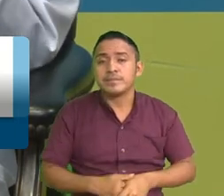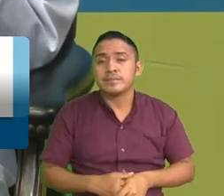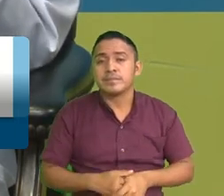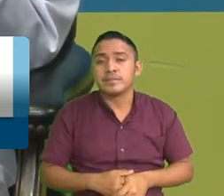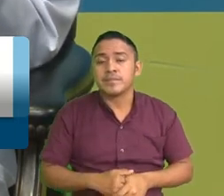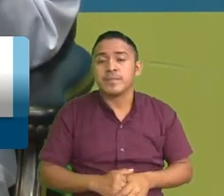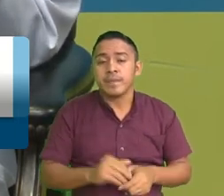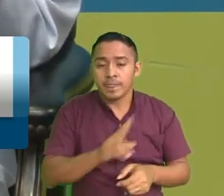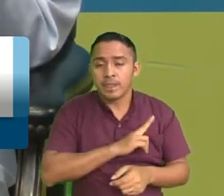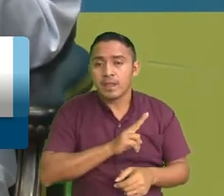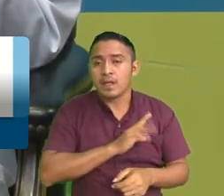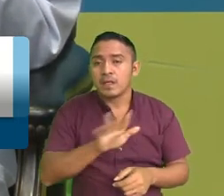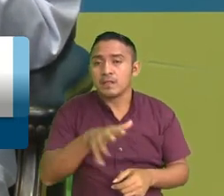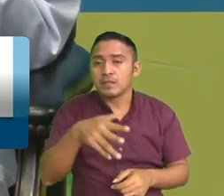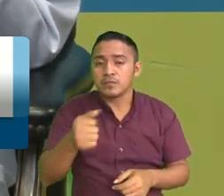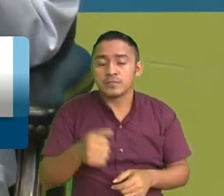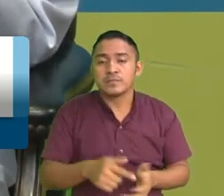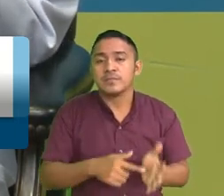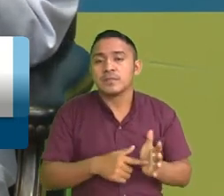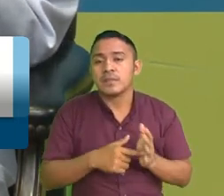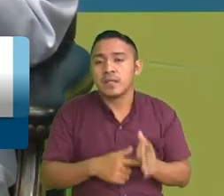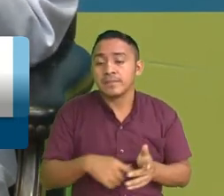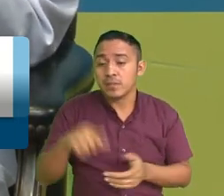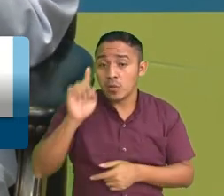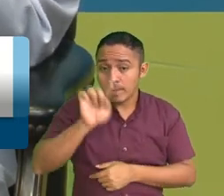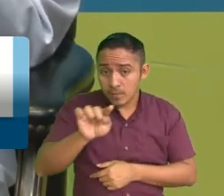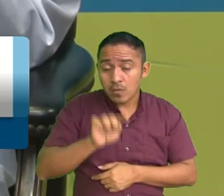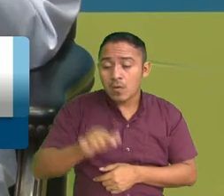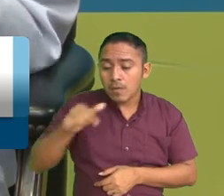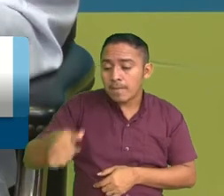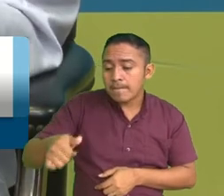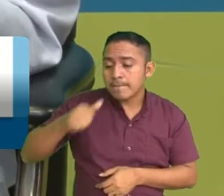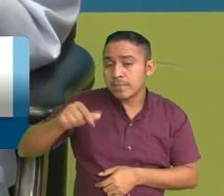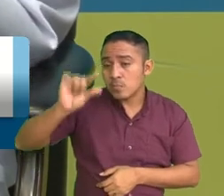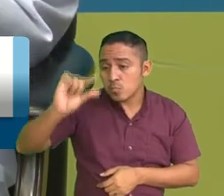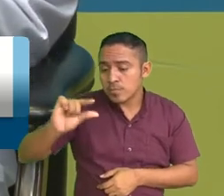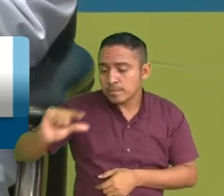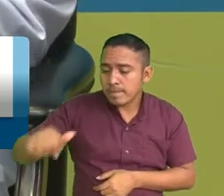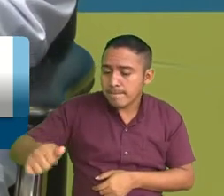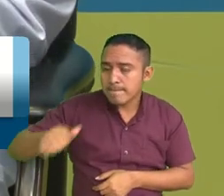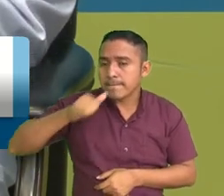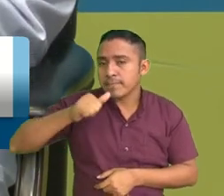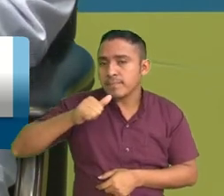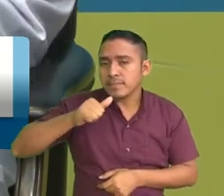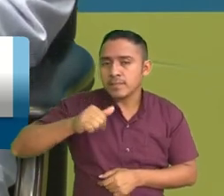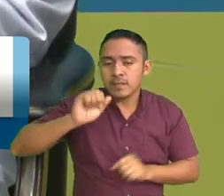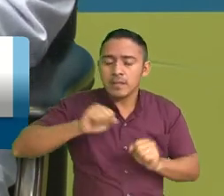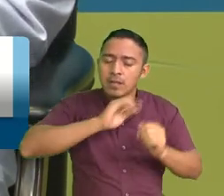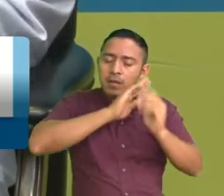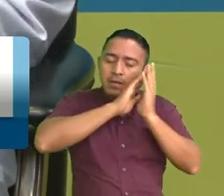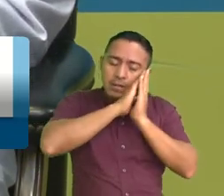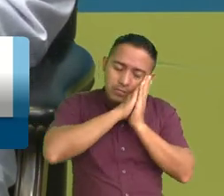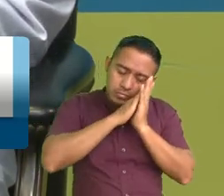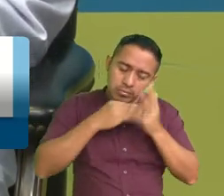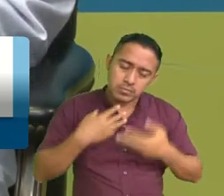otro mito, que si te tomas un traguito te duermes mejor. Falso, en realidad.